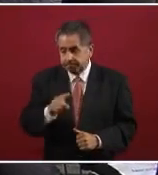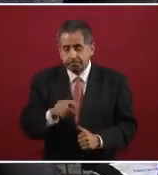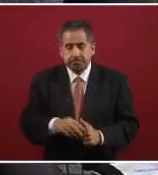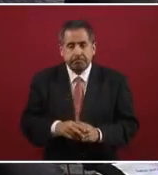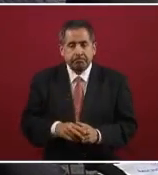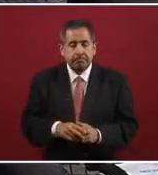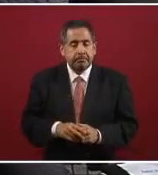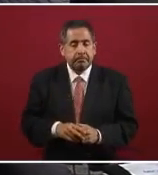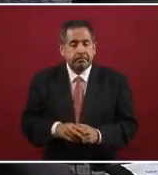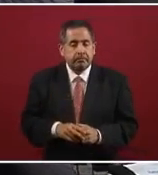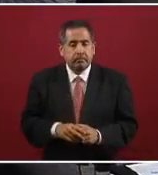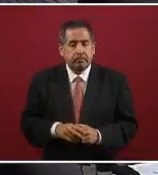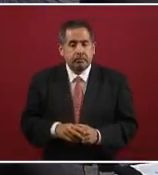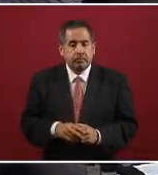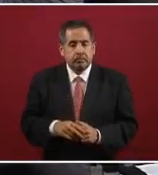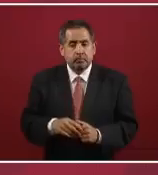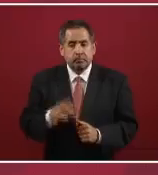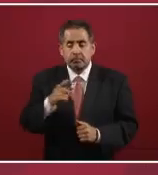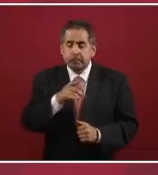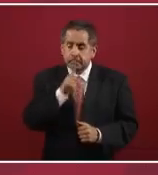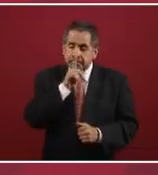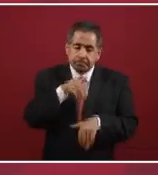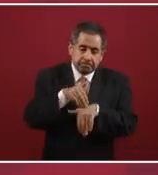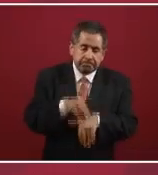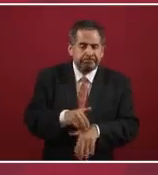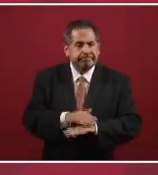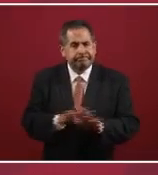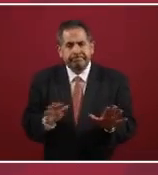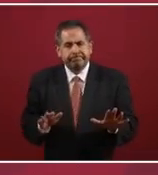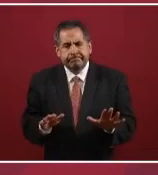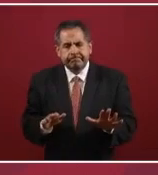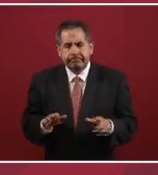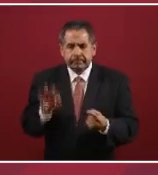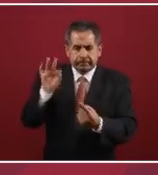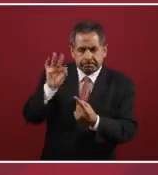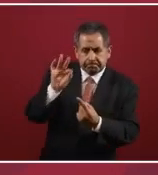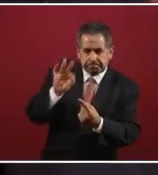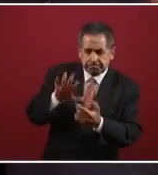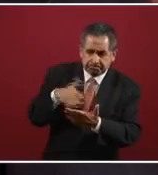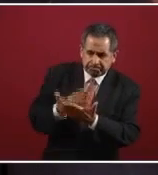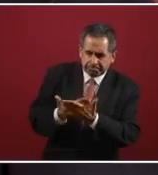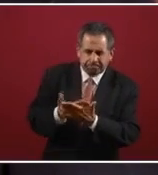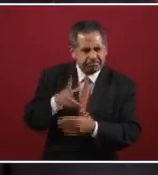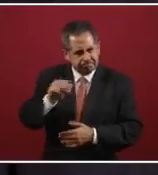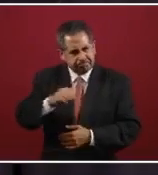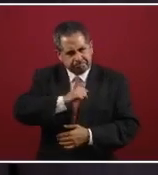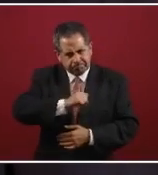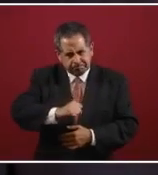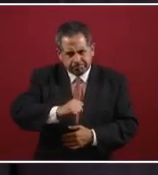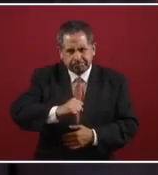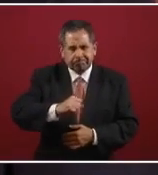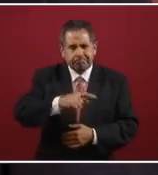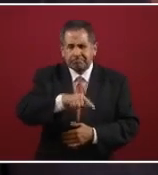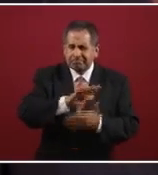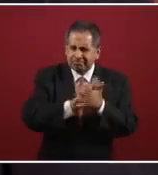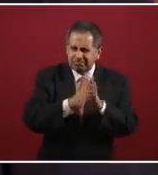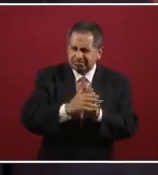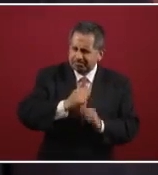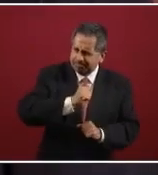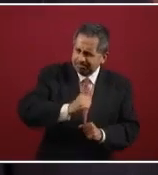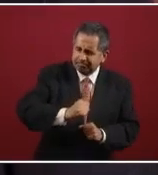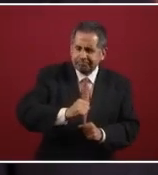que no se dejen en campanar por delincuentes